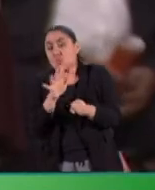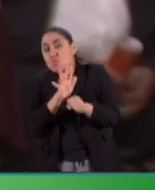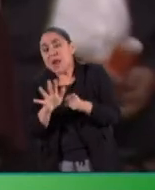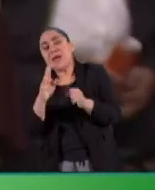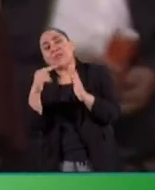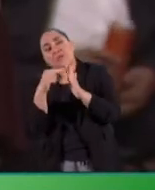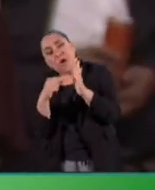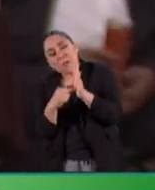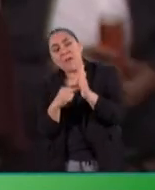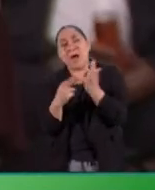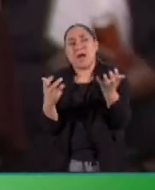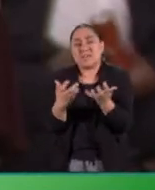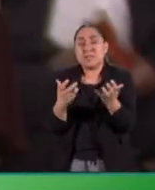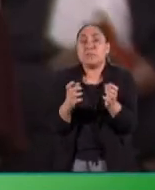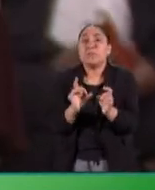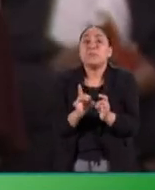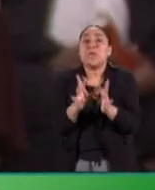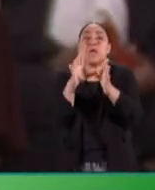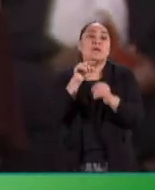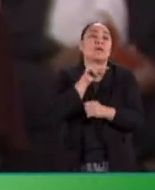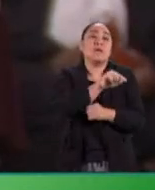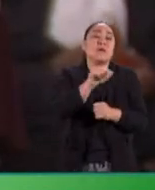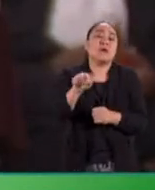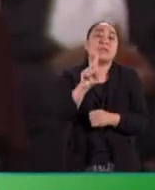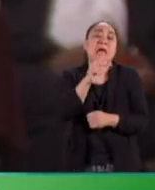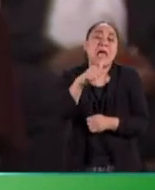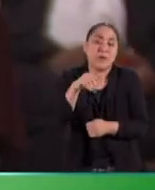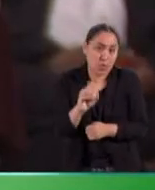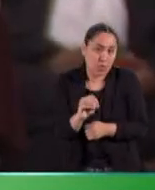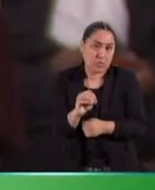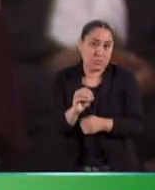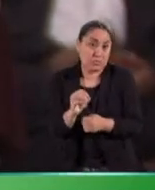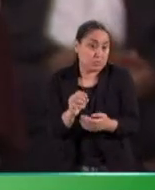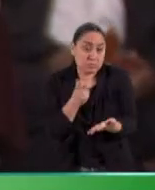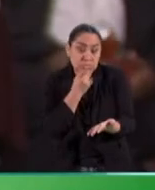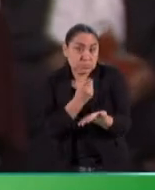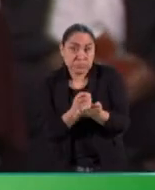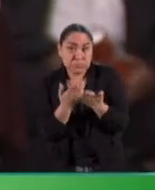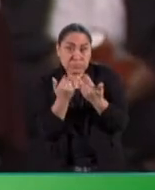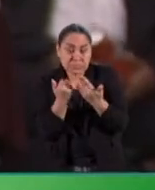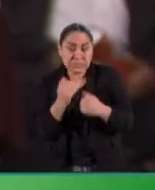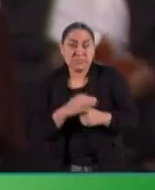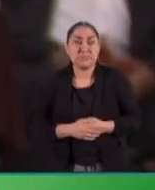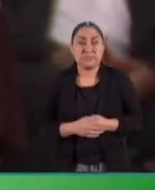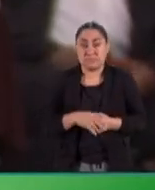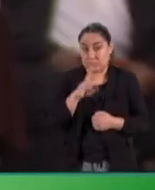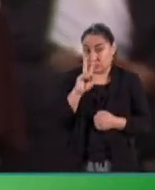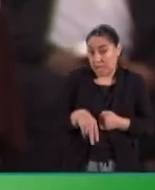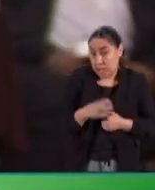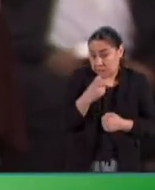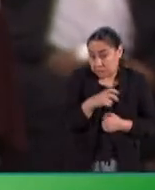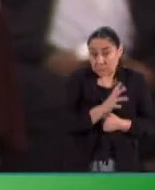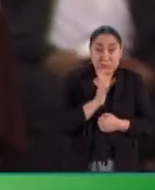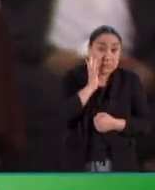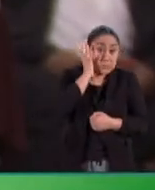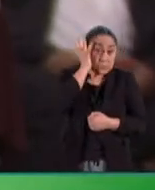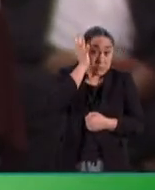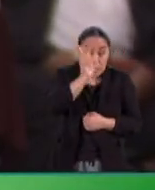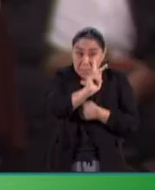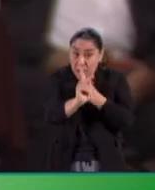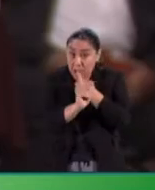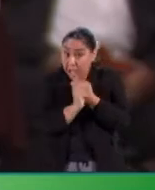o normas que puedan causar daños irreversibles realmente Ese es el país que queremos